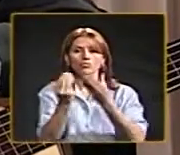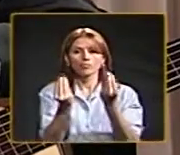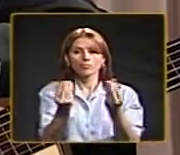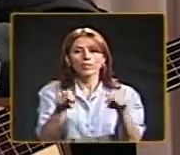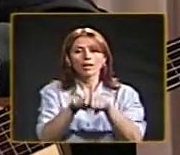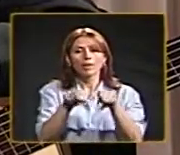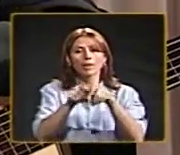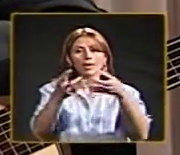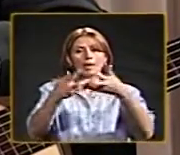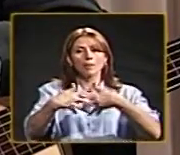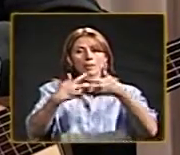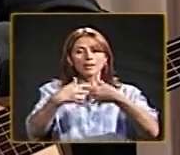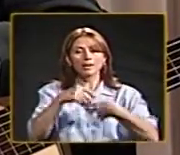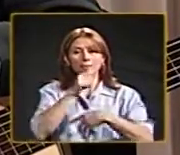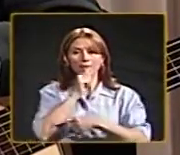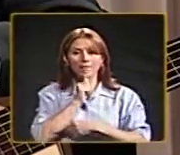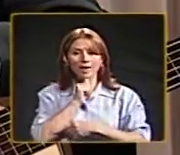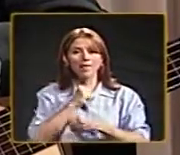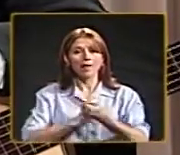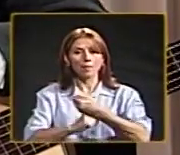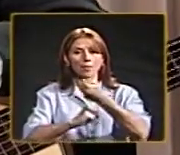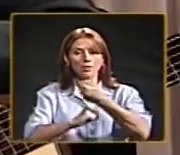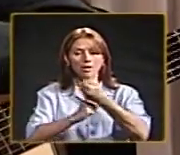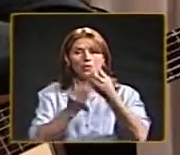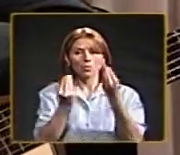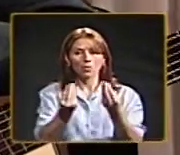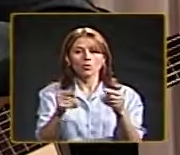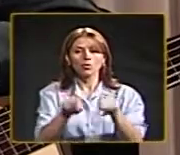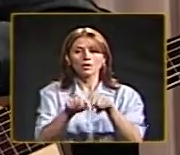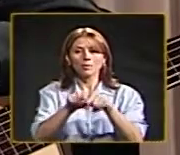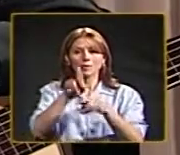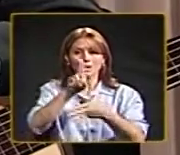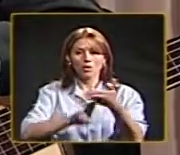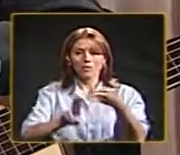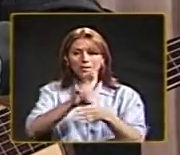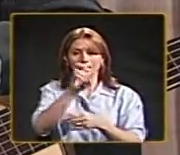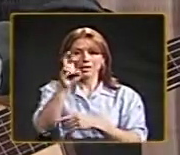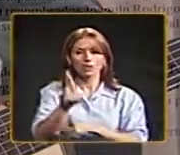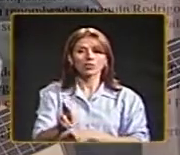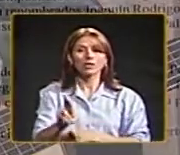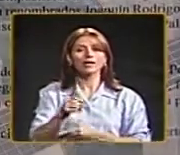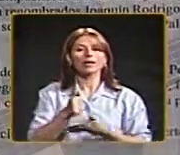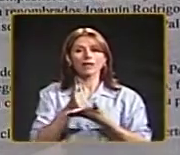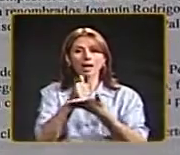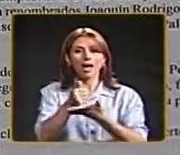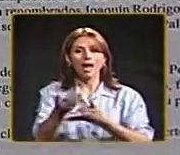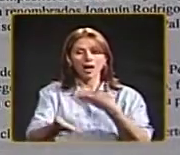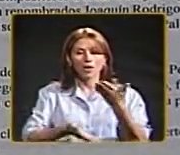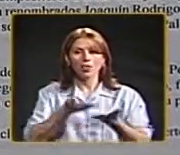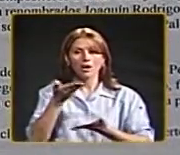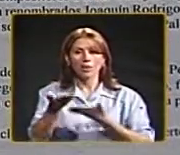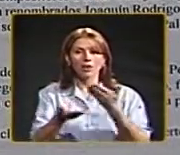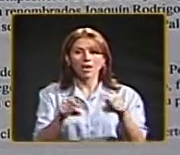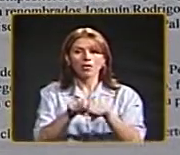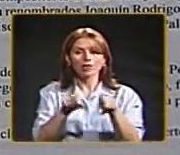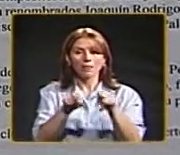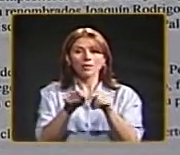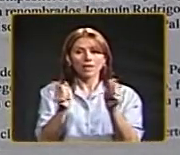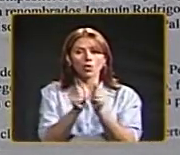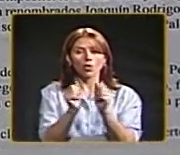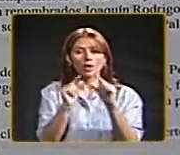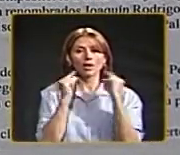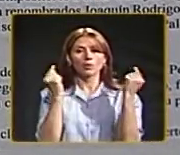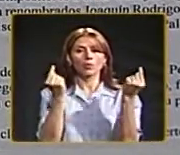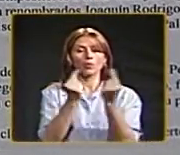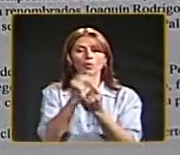apoyado también fuertemente, y la Universidad de Costa Rica ha colaborado, aportando incluso la Orquesta de Guitarras,